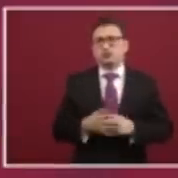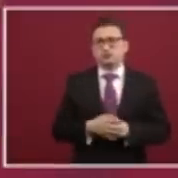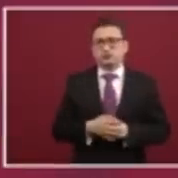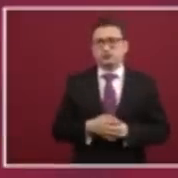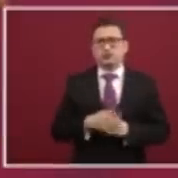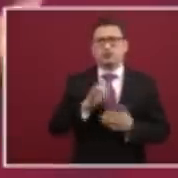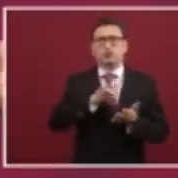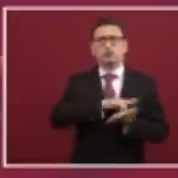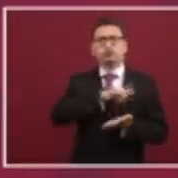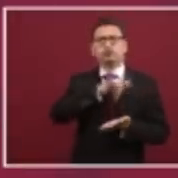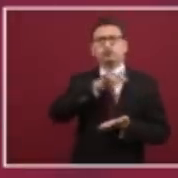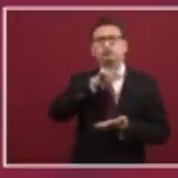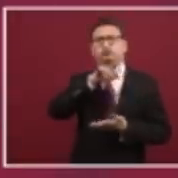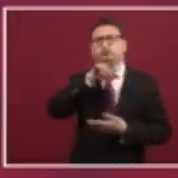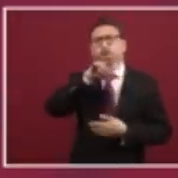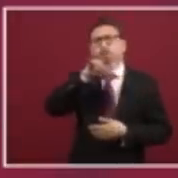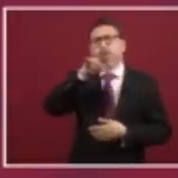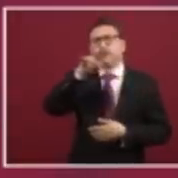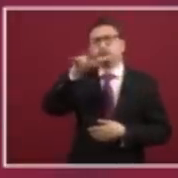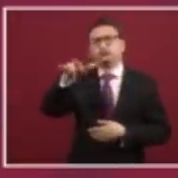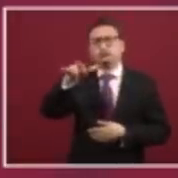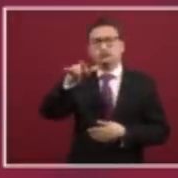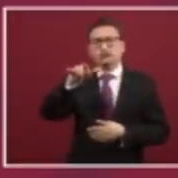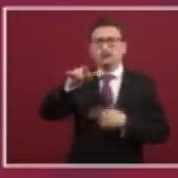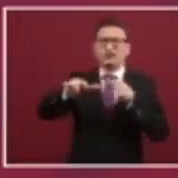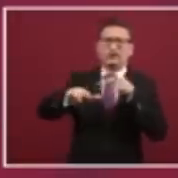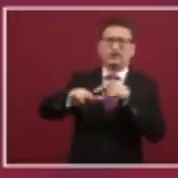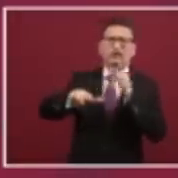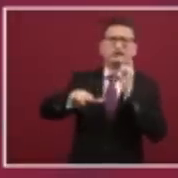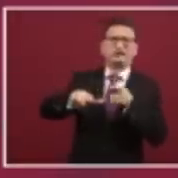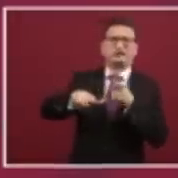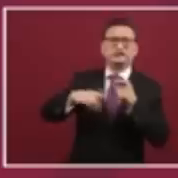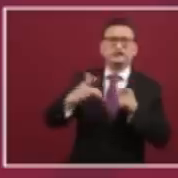viajara en un avión de lujo,